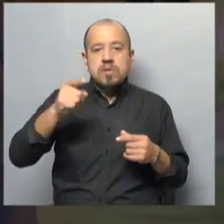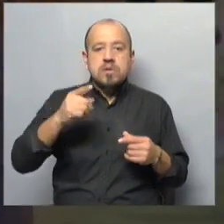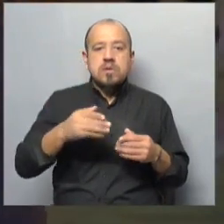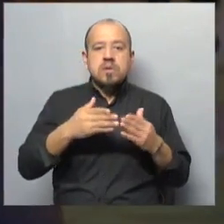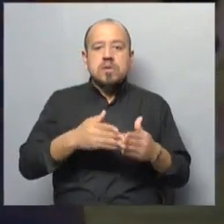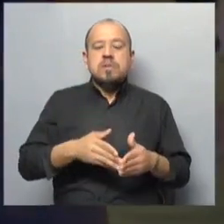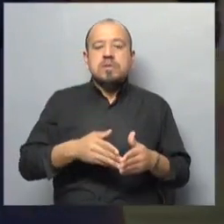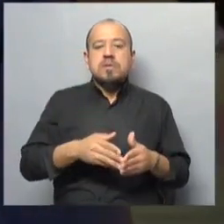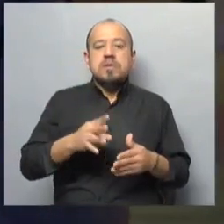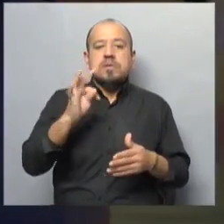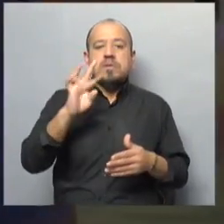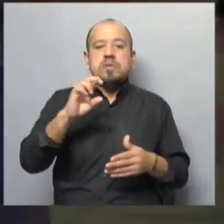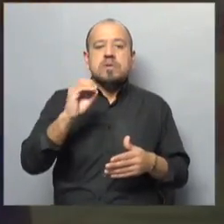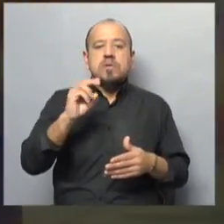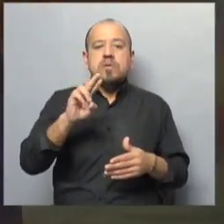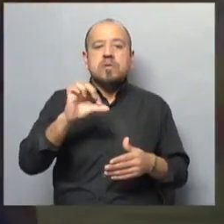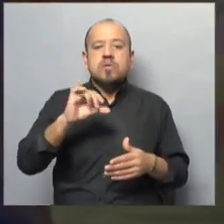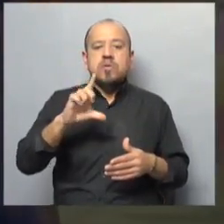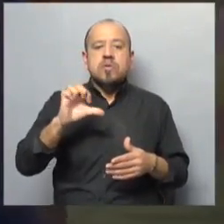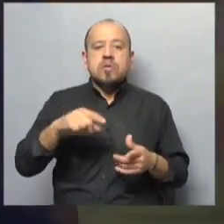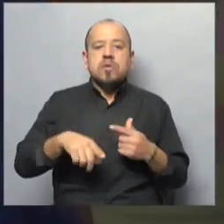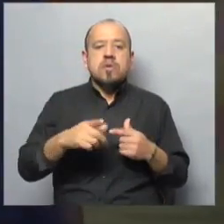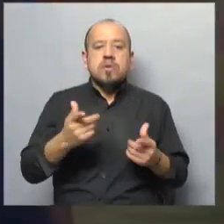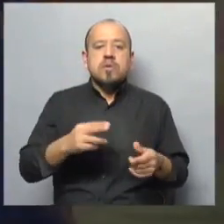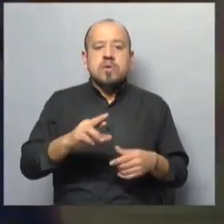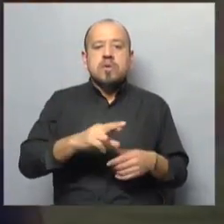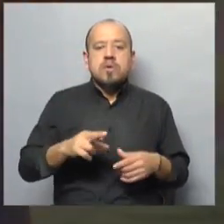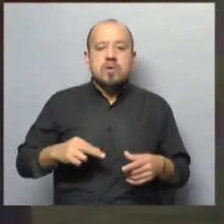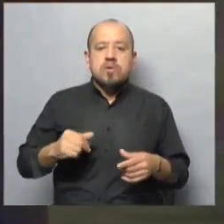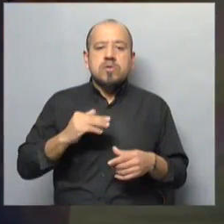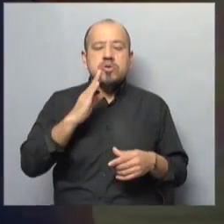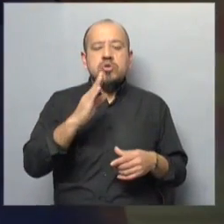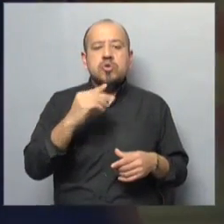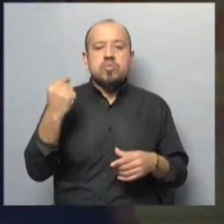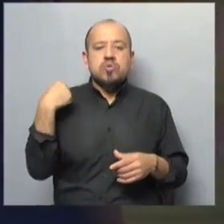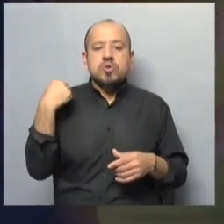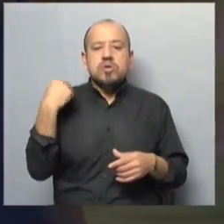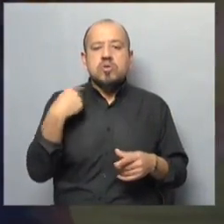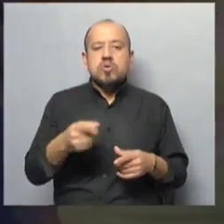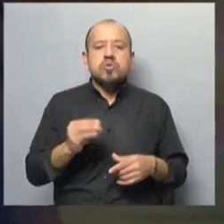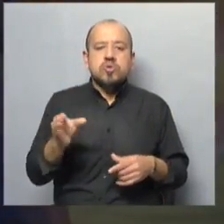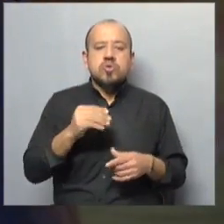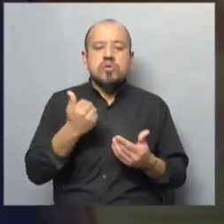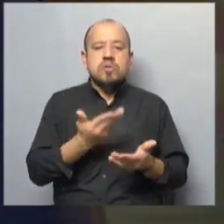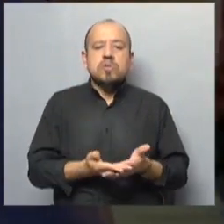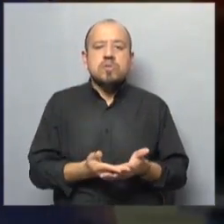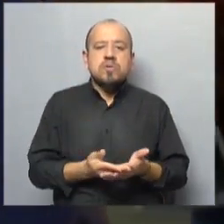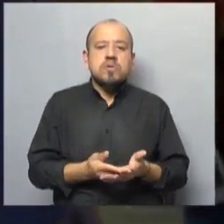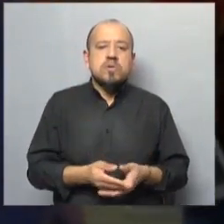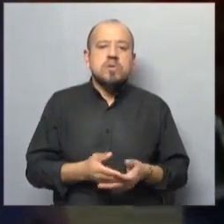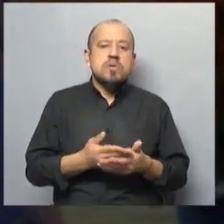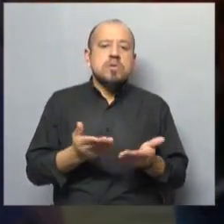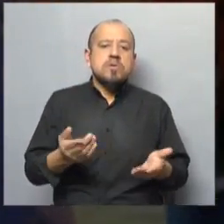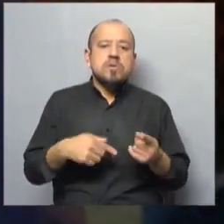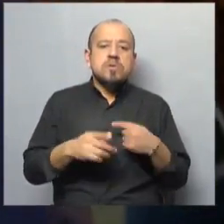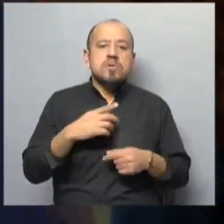Truil, el arroyo de los Pocitos, que hoy está soterrado. Entonces, todo ese tipo de propuestas que de alguna manera